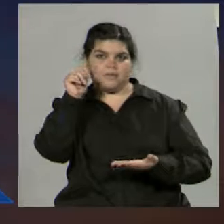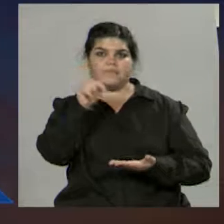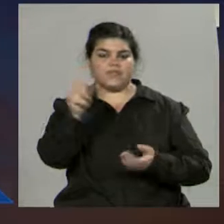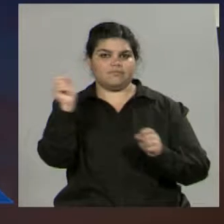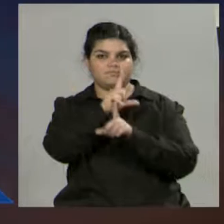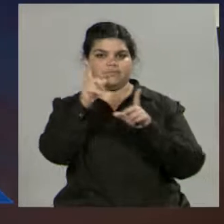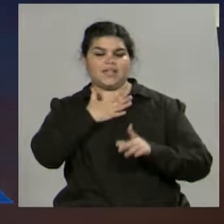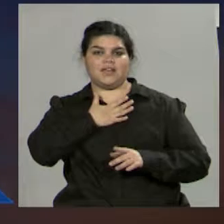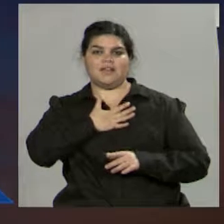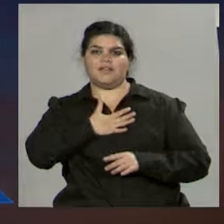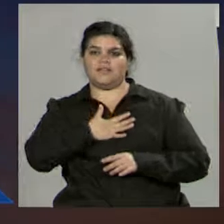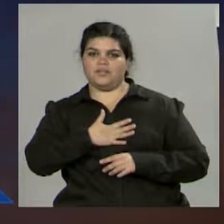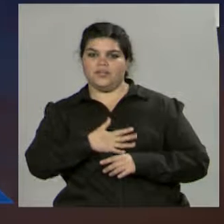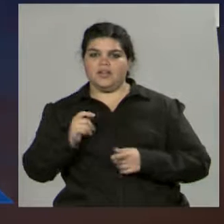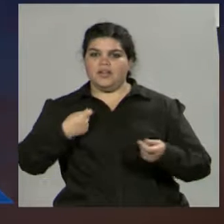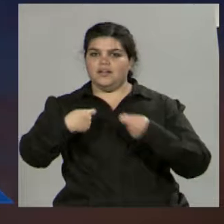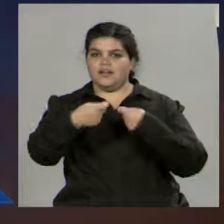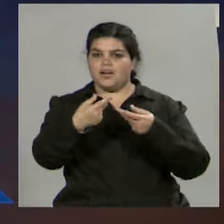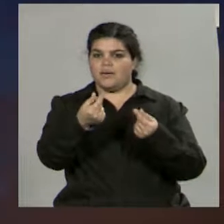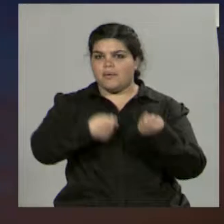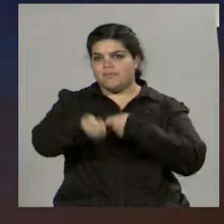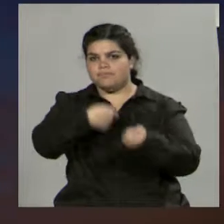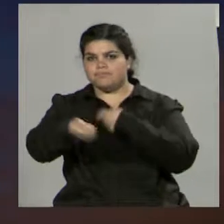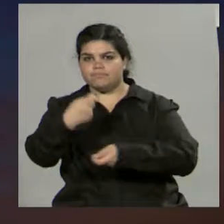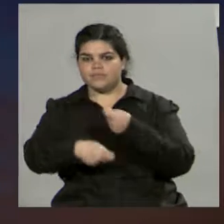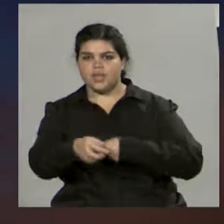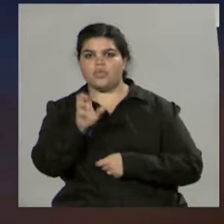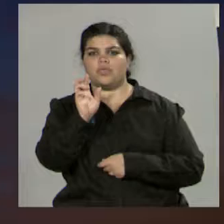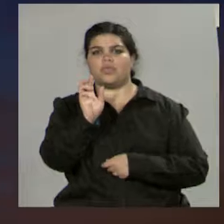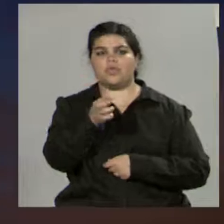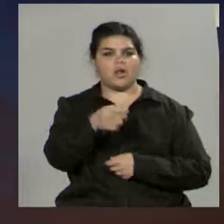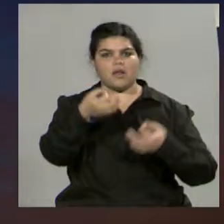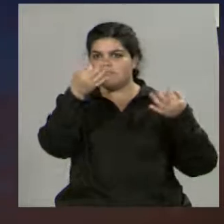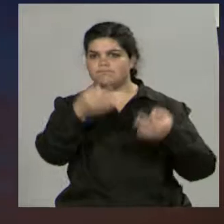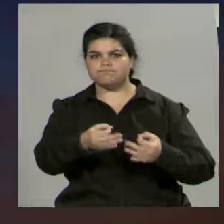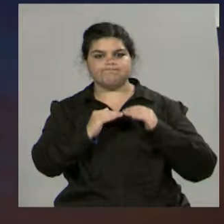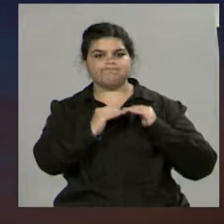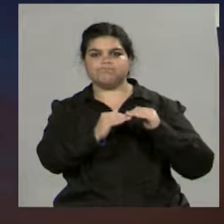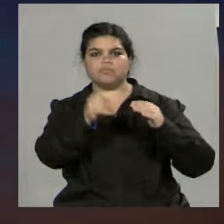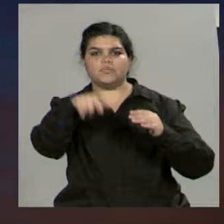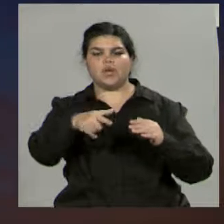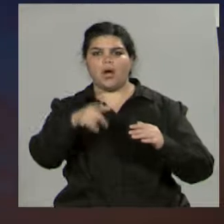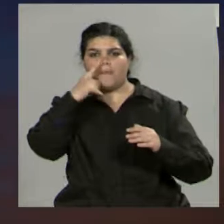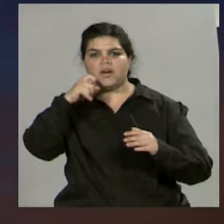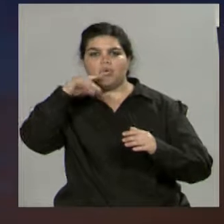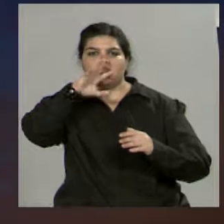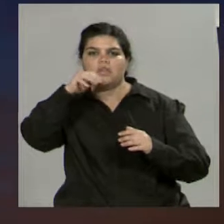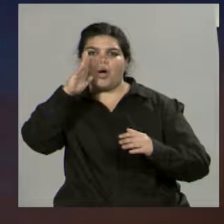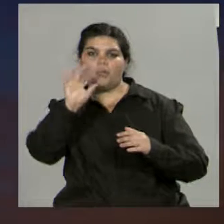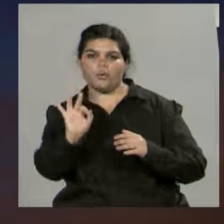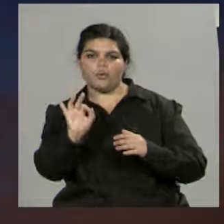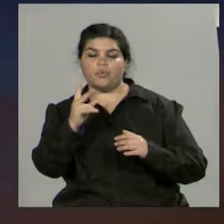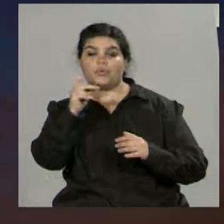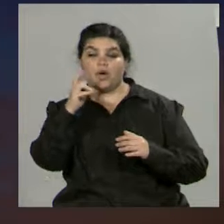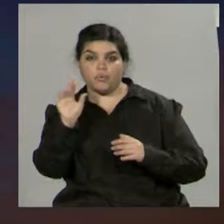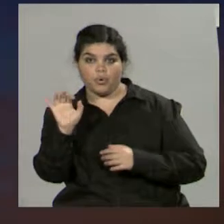llamativa tranquilidad en el mercado cambiario. El dólar mayorista se acomodó sin sobresaltos, fue lo que dijo Gustavo Quintana, el operador